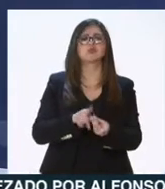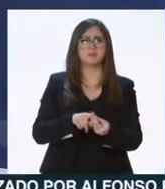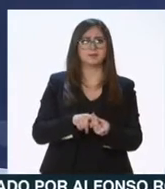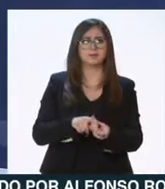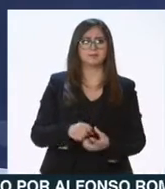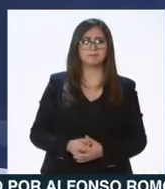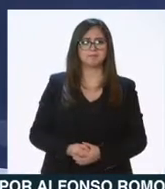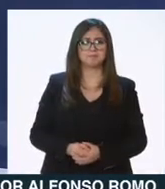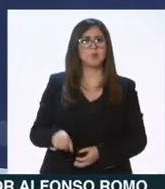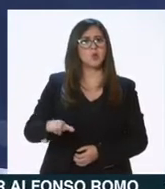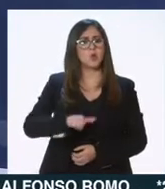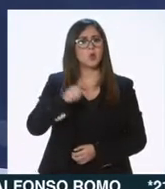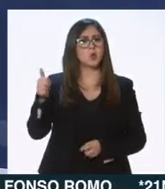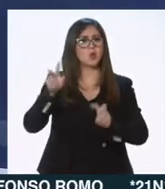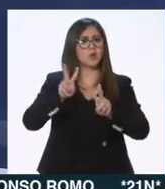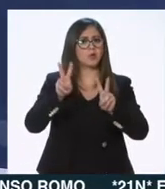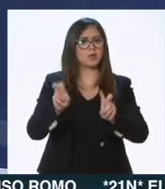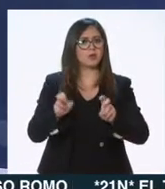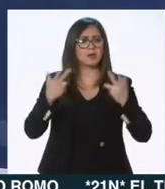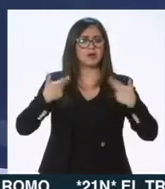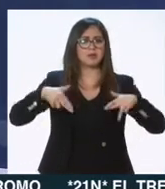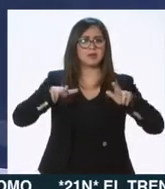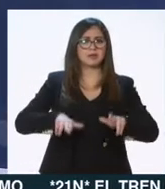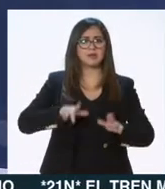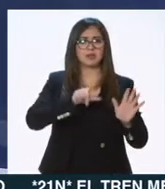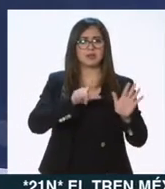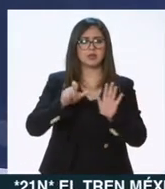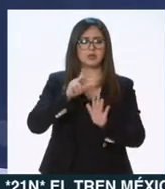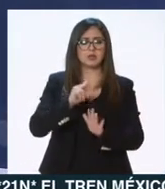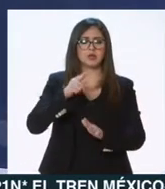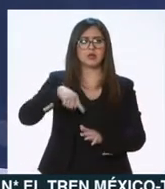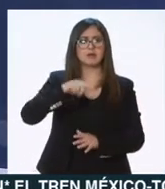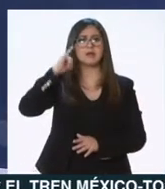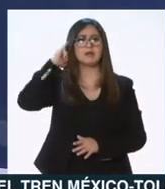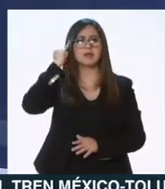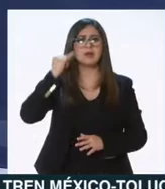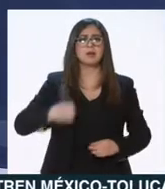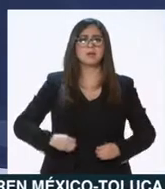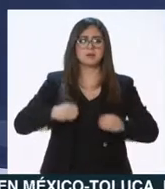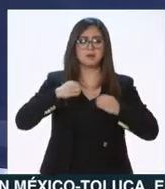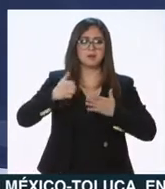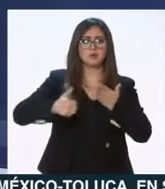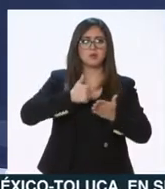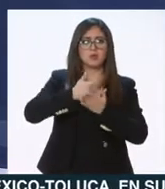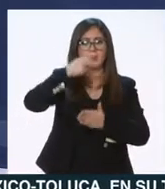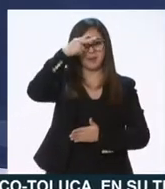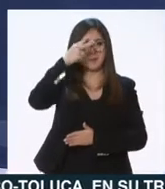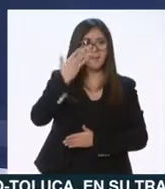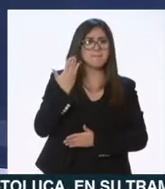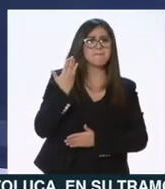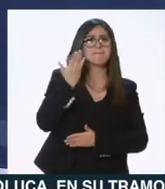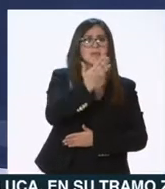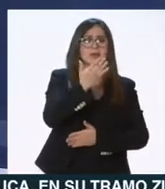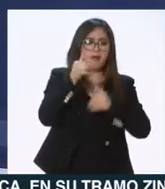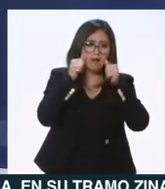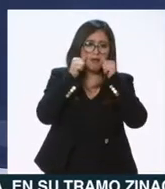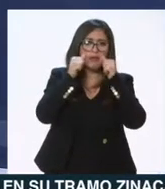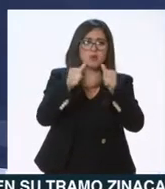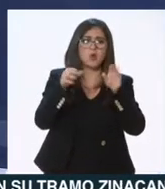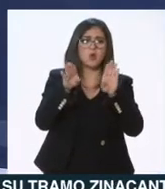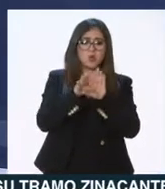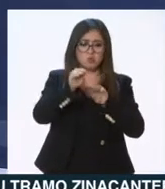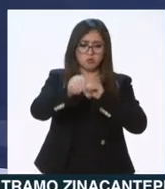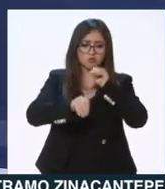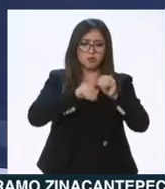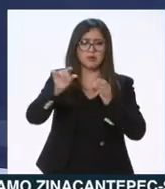En otros temas, representantes de los más de 780,000 indígenas que habitan en la Ciudad de México exigieron ser tomados en cuenta en el diseño de las